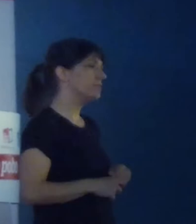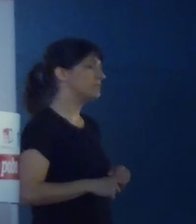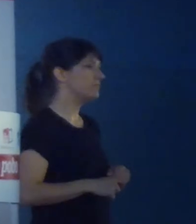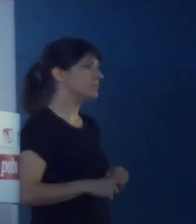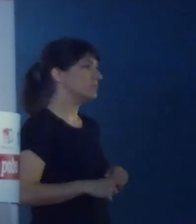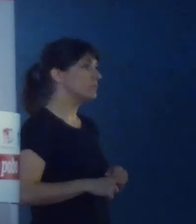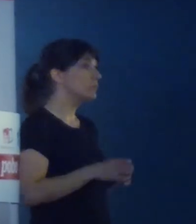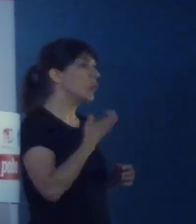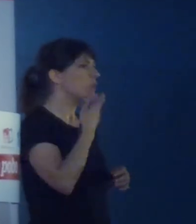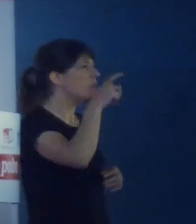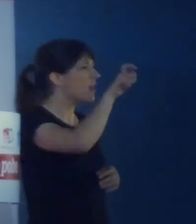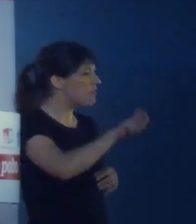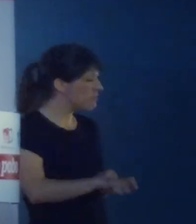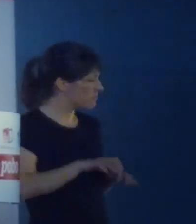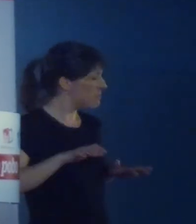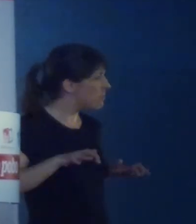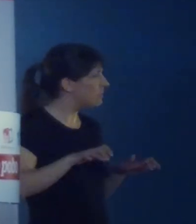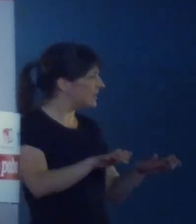unha mariscadora,